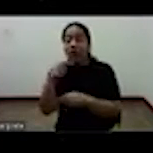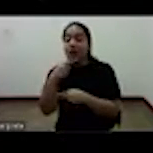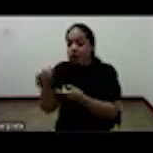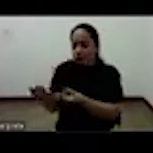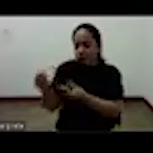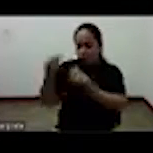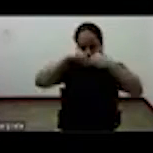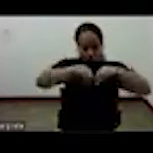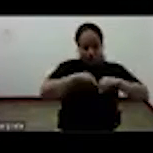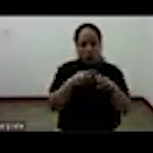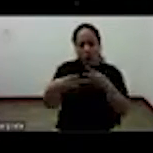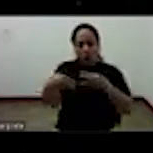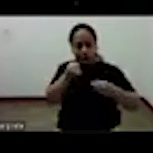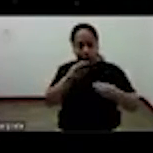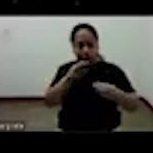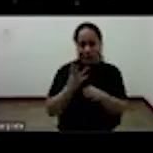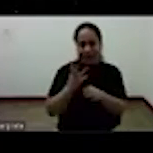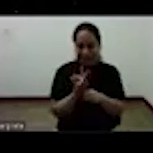plástica.